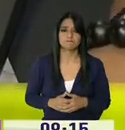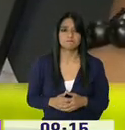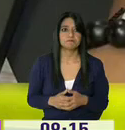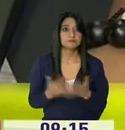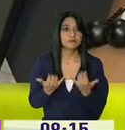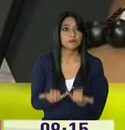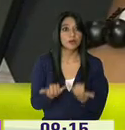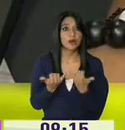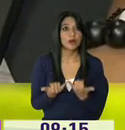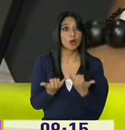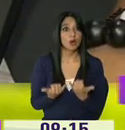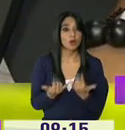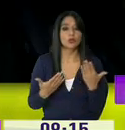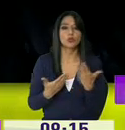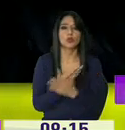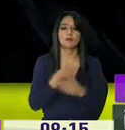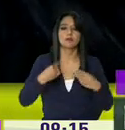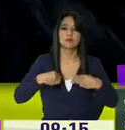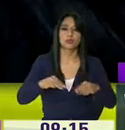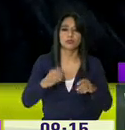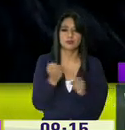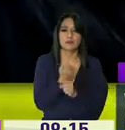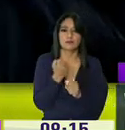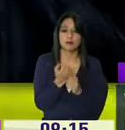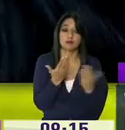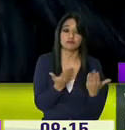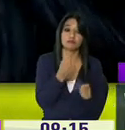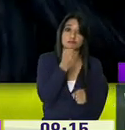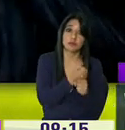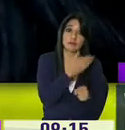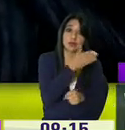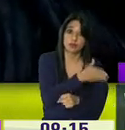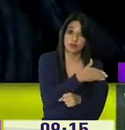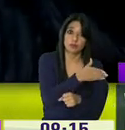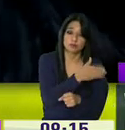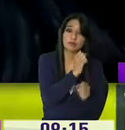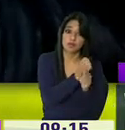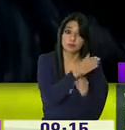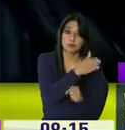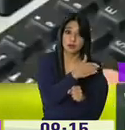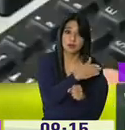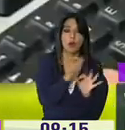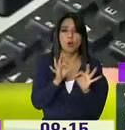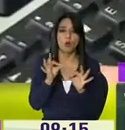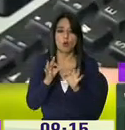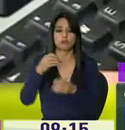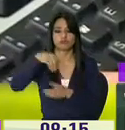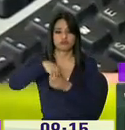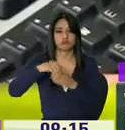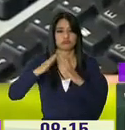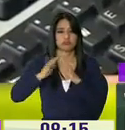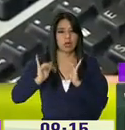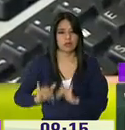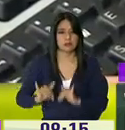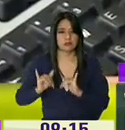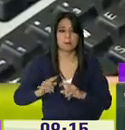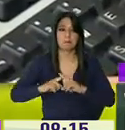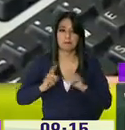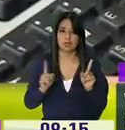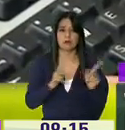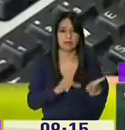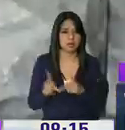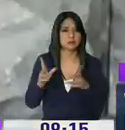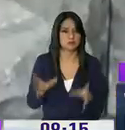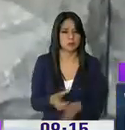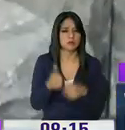actualidad se desarrollan modalidades que puedan combinar el trabajo presencial con el trabajo virtual, tomando en cuenta todas las medidas de